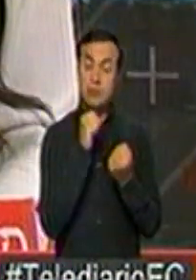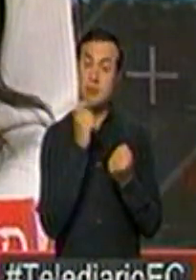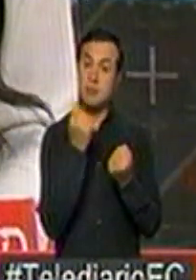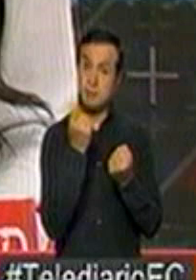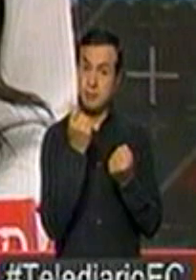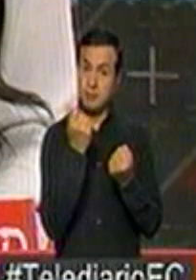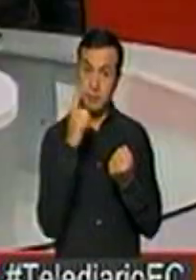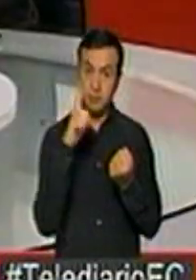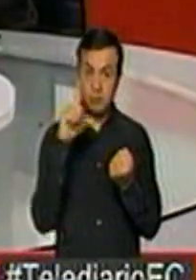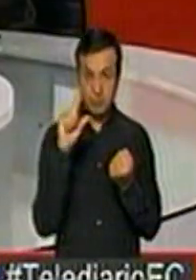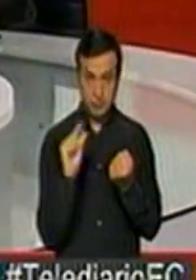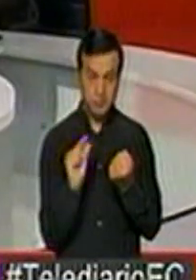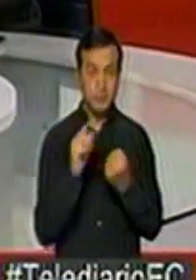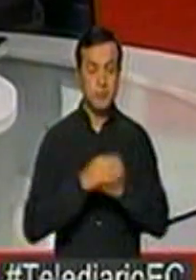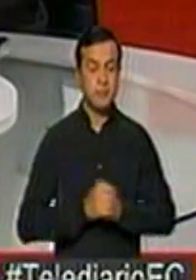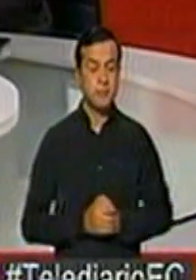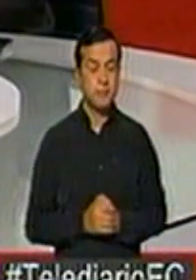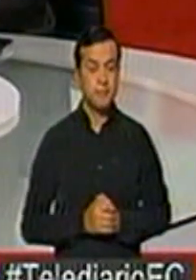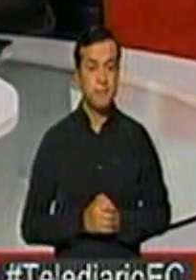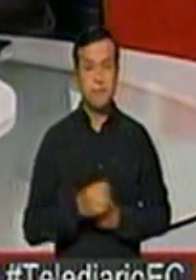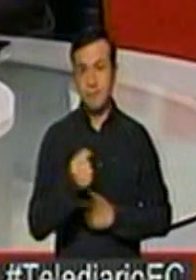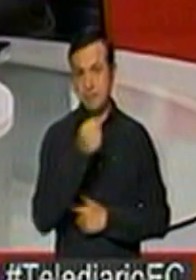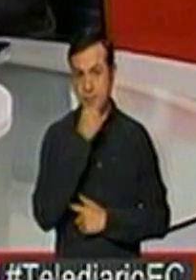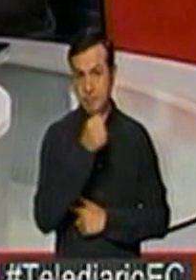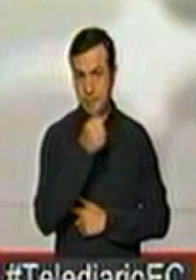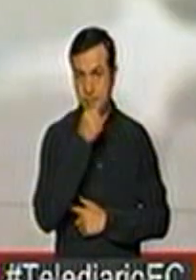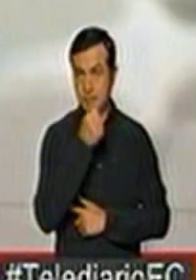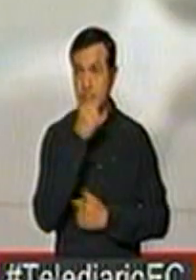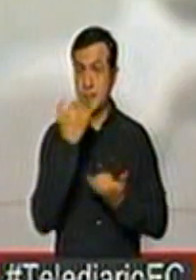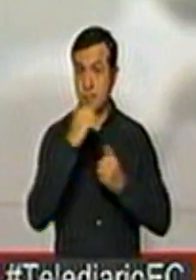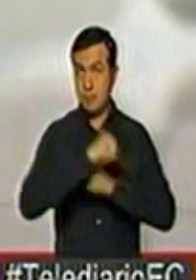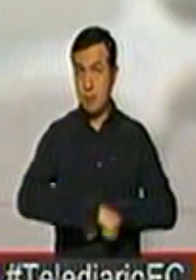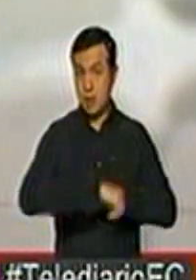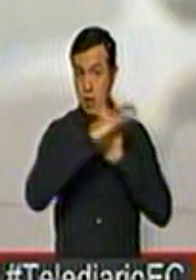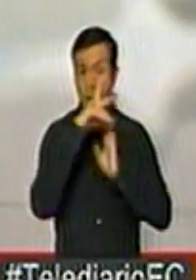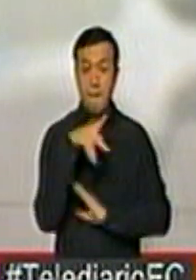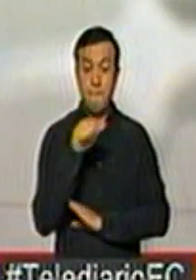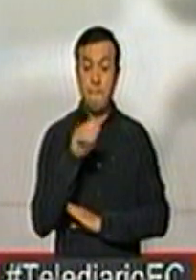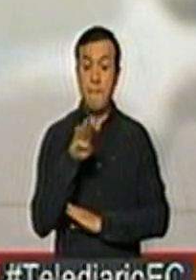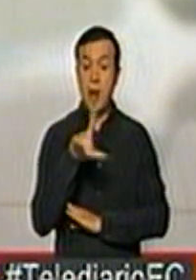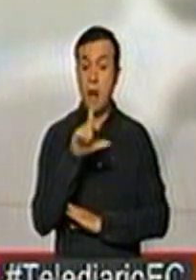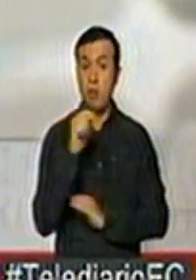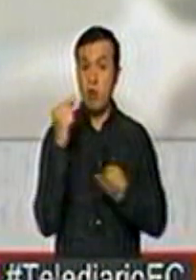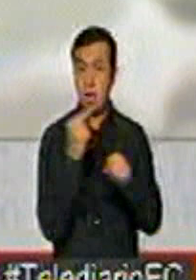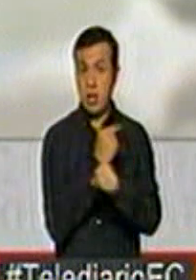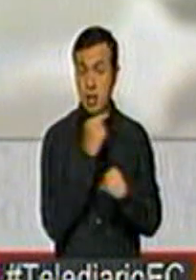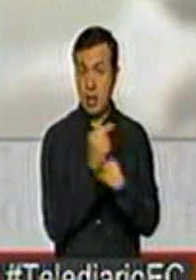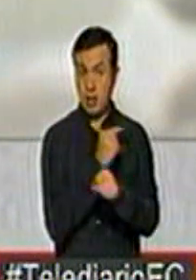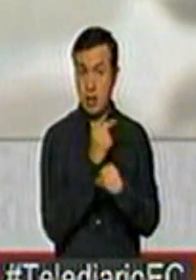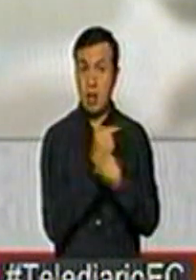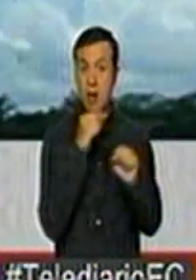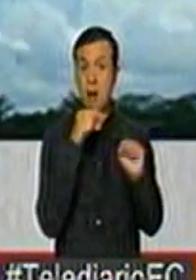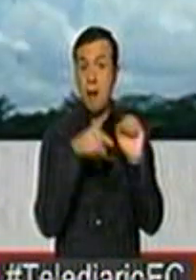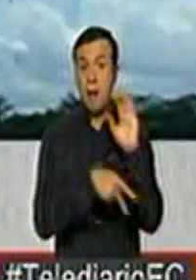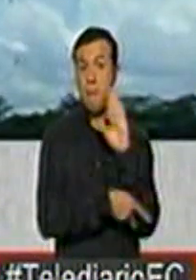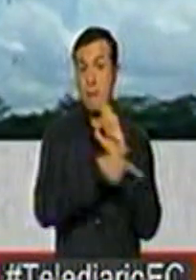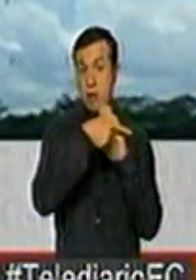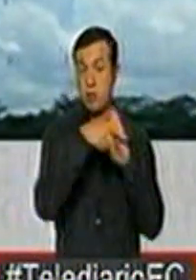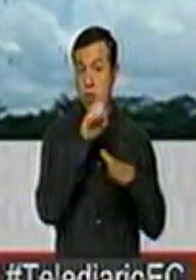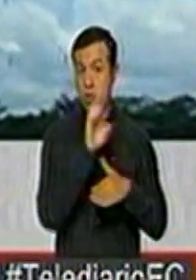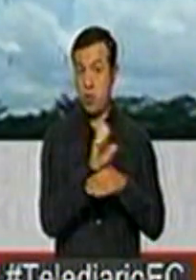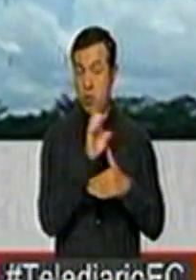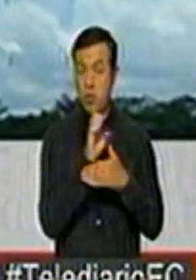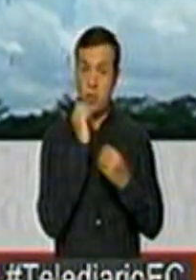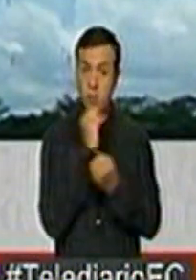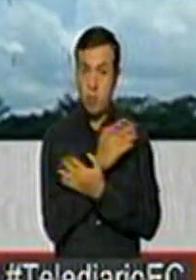fiscal. Importante para el En país entrevista para por los medios los públicos, ingresos Pablo que Flores, tiene muy gerente importante general que de hemos logrado, Petroecuador, se refirió a la como situación del resultado. sector